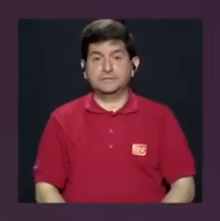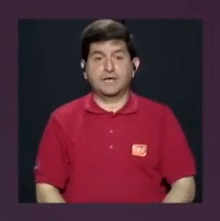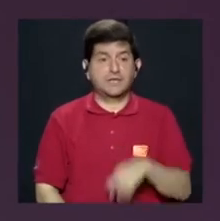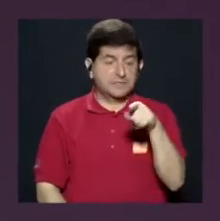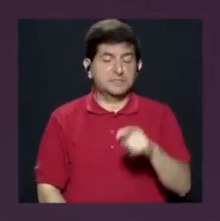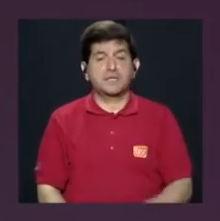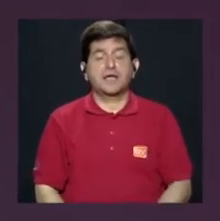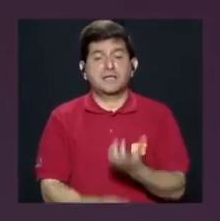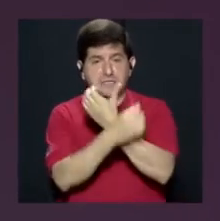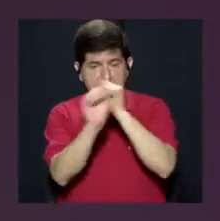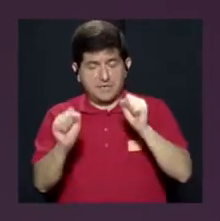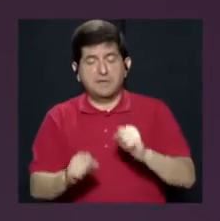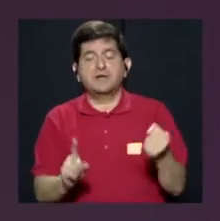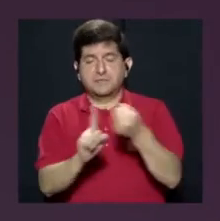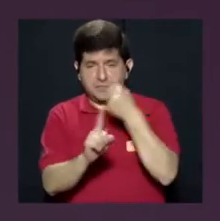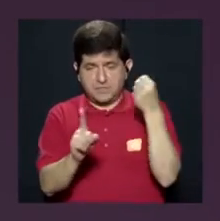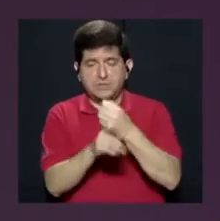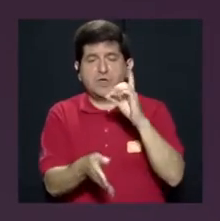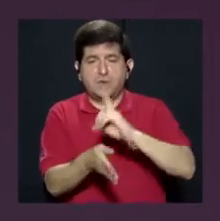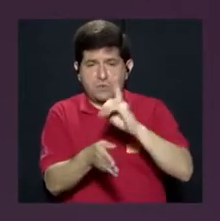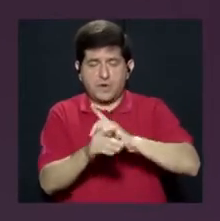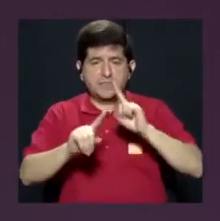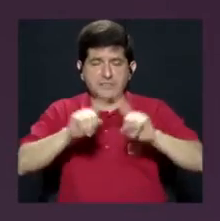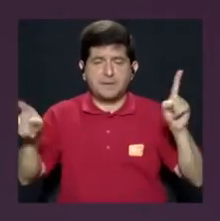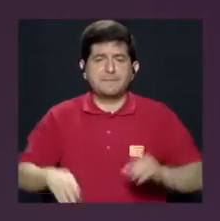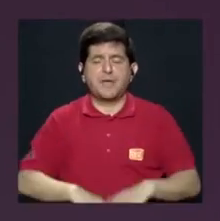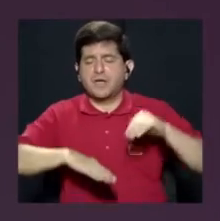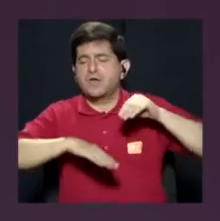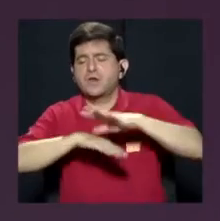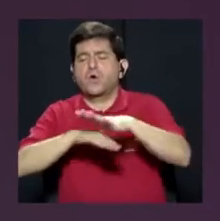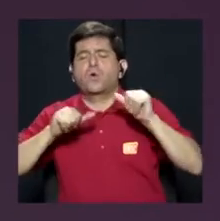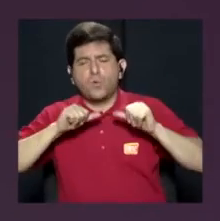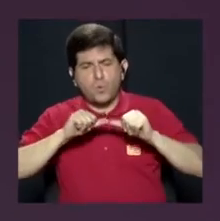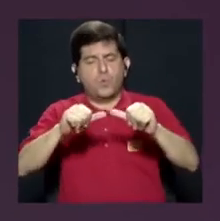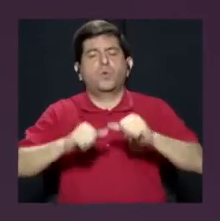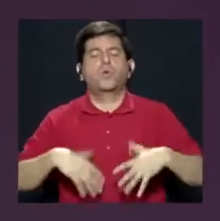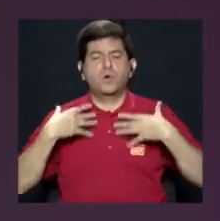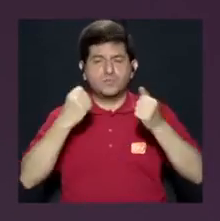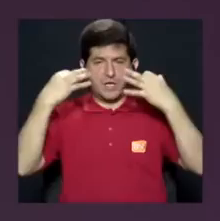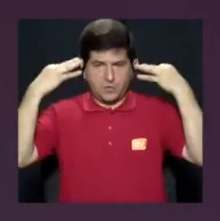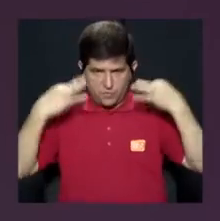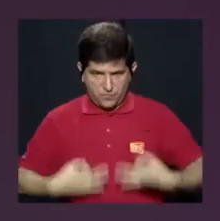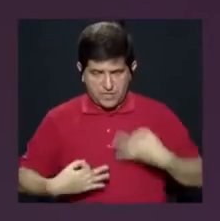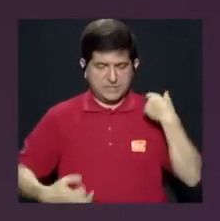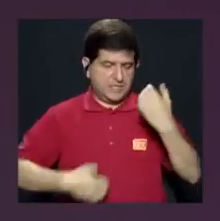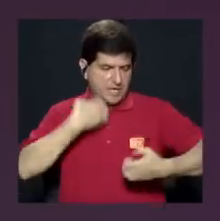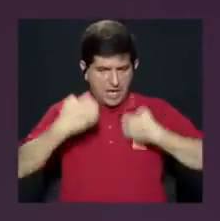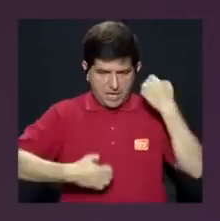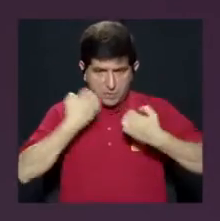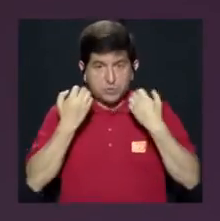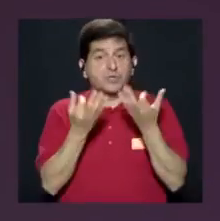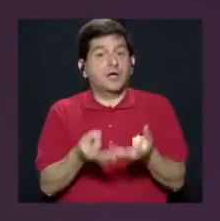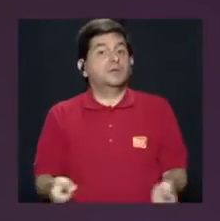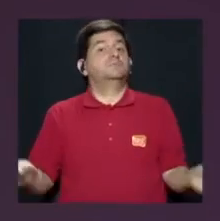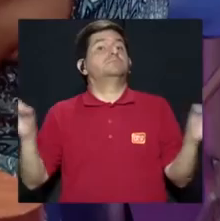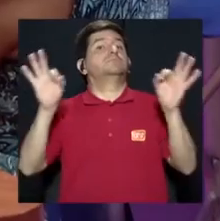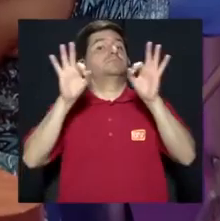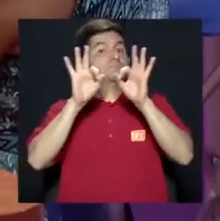son sobrevivientes de violencia obstétrica, pero que han quedado con secuelas permanentes en su salud física, en su salud emocional, esto es muy